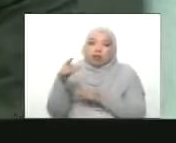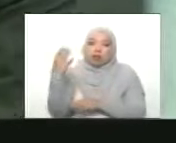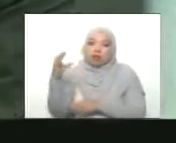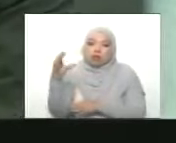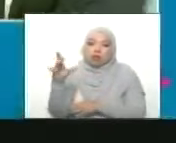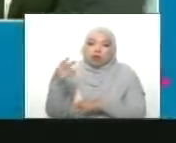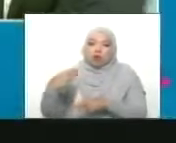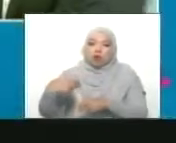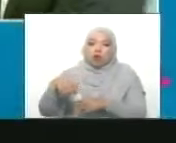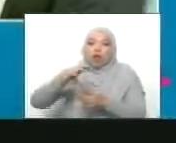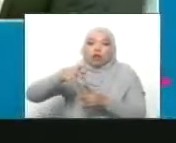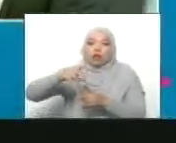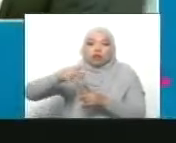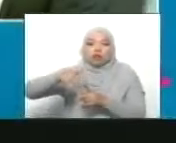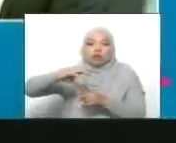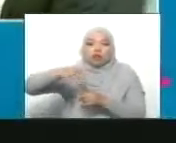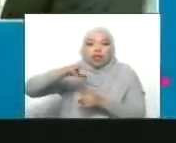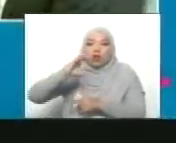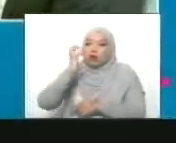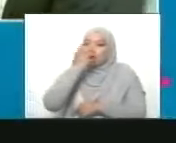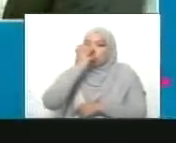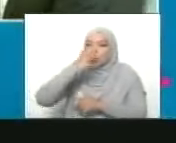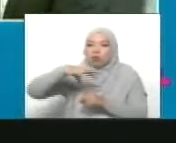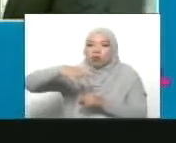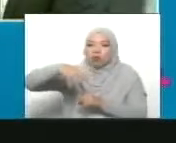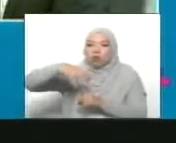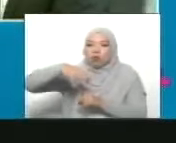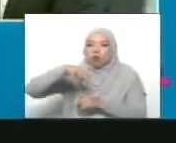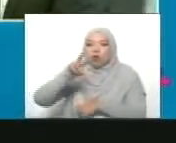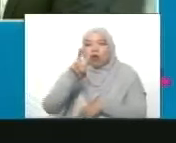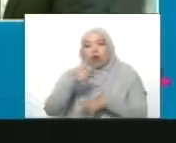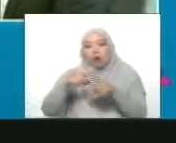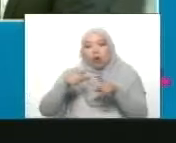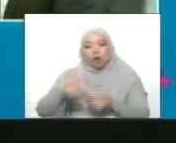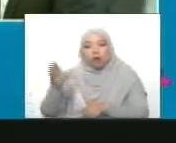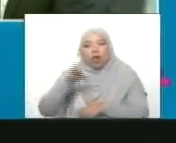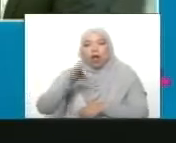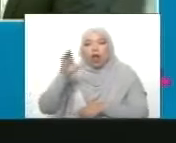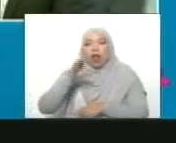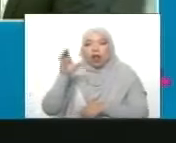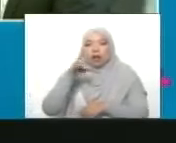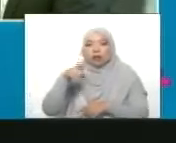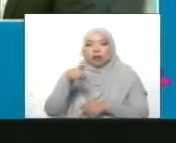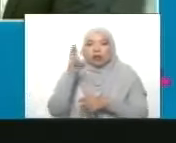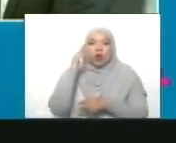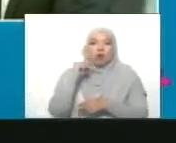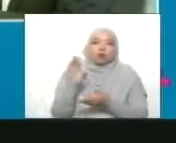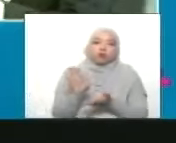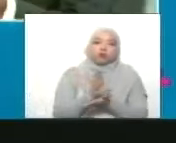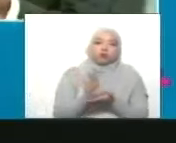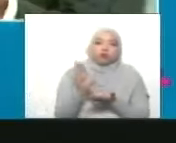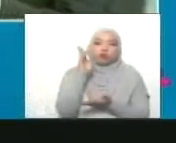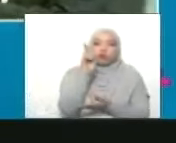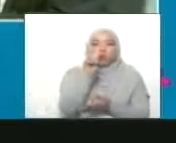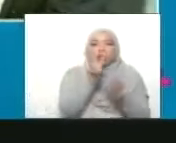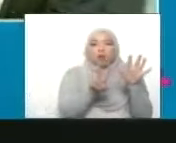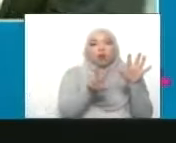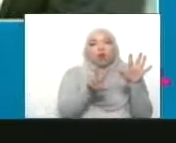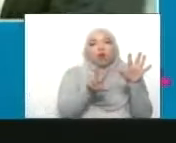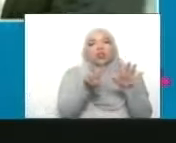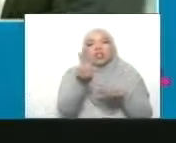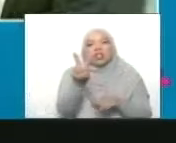en el Nuevo Circo Caraqueño, ¿no? Entre otros, en el canto bolivariano. Entre los años